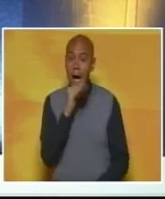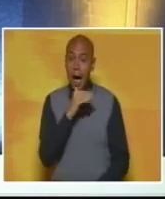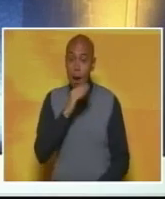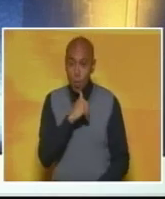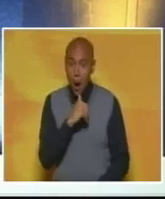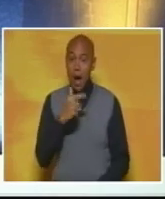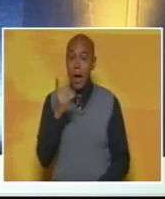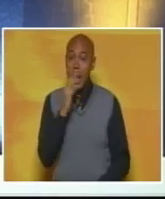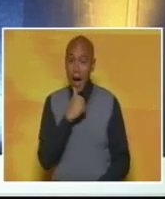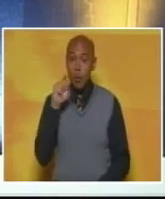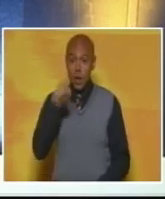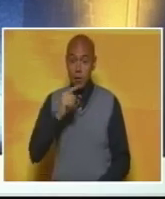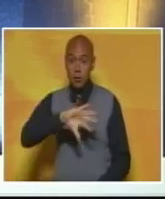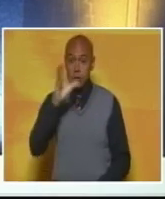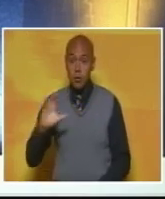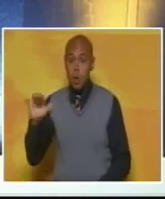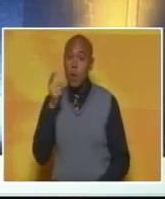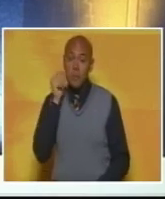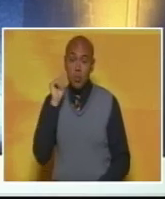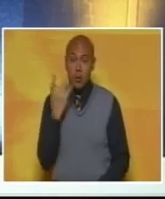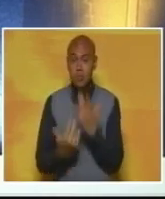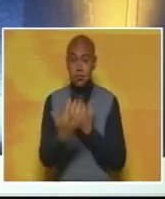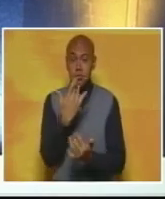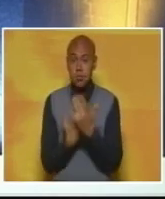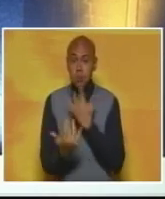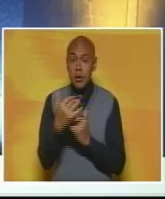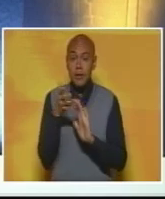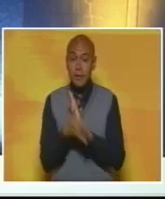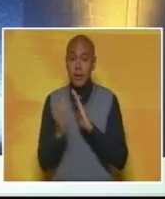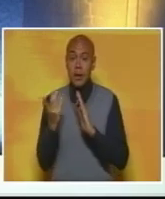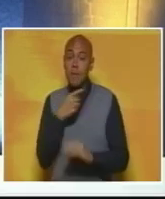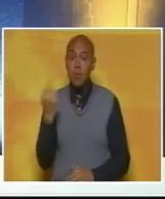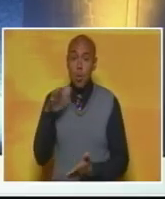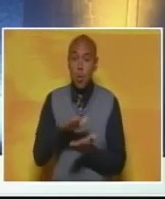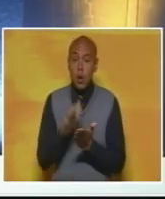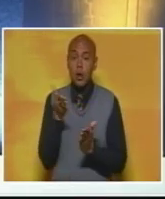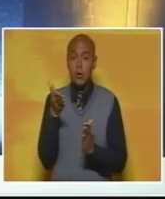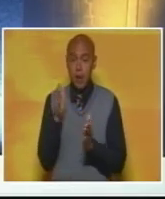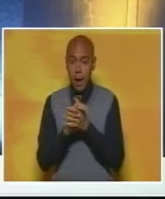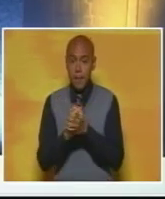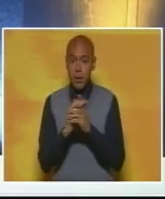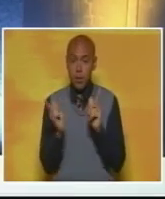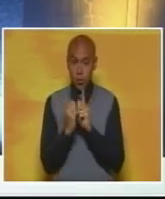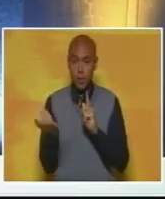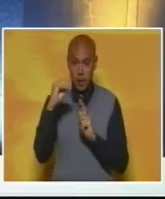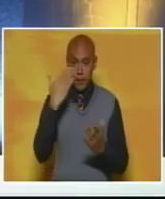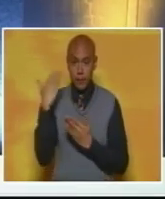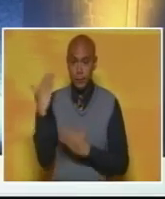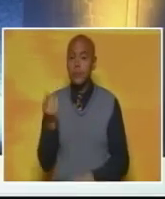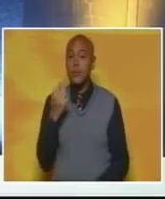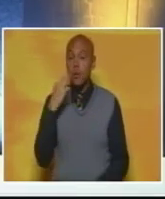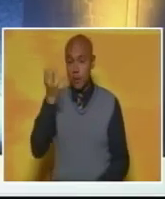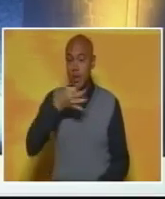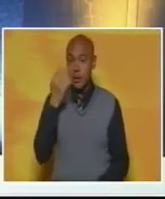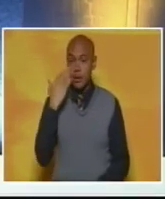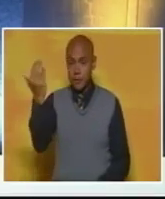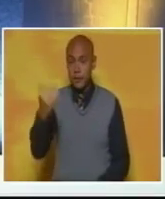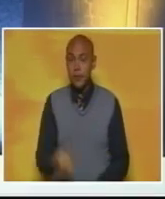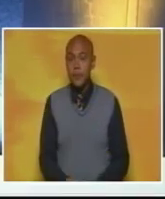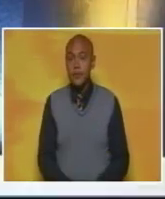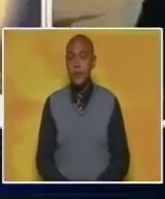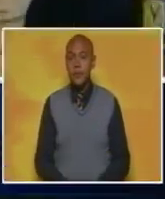La mayoría de las víctimas resultaron calcinadas, producto de las llamas. Randolfo Blanco nos tiene la información. Adelante, Randolfo.